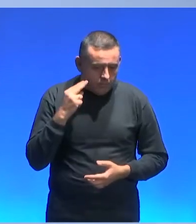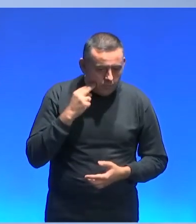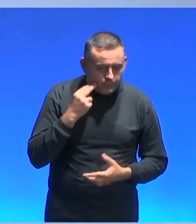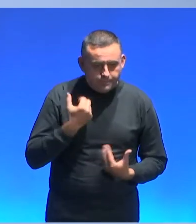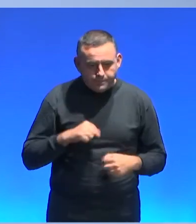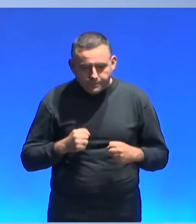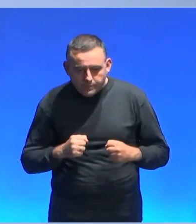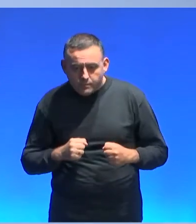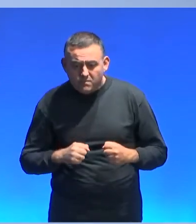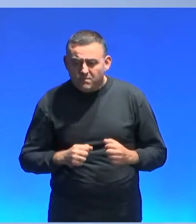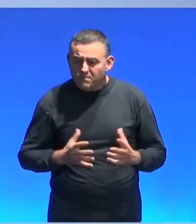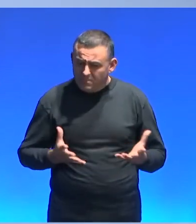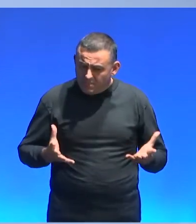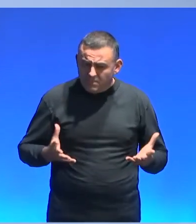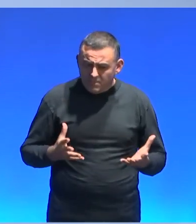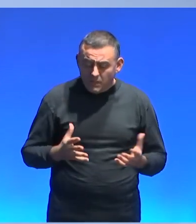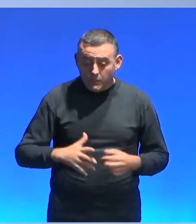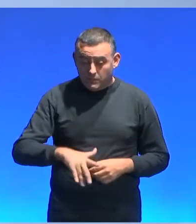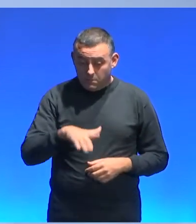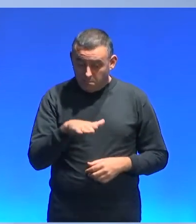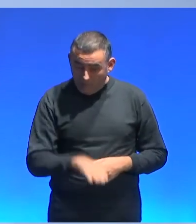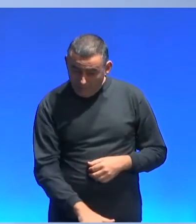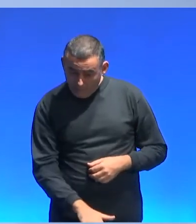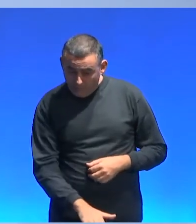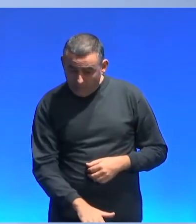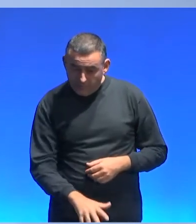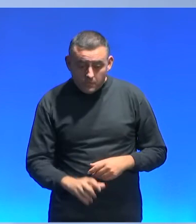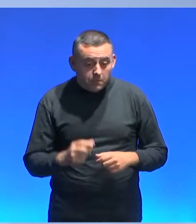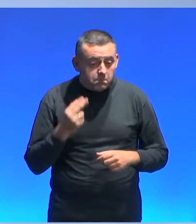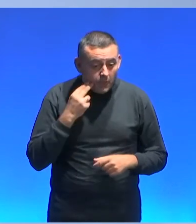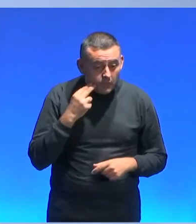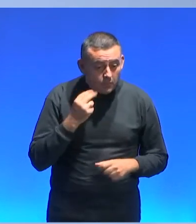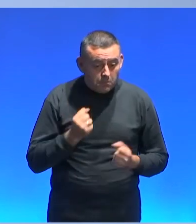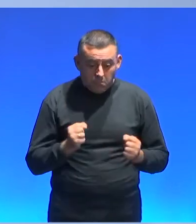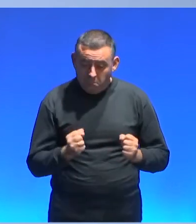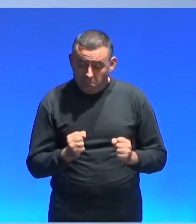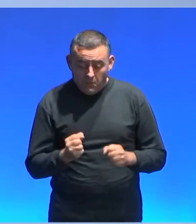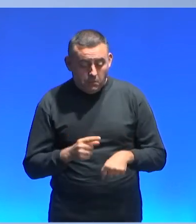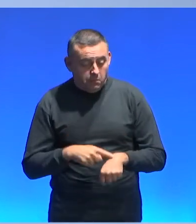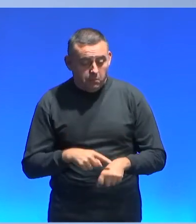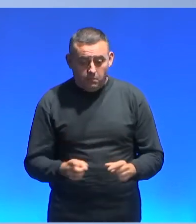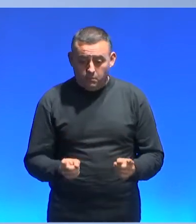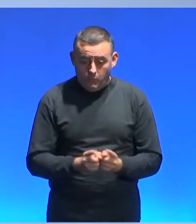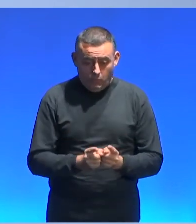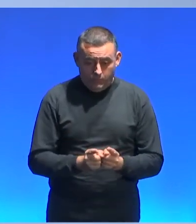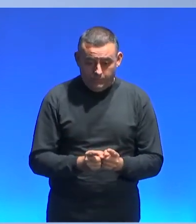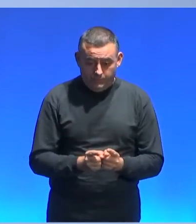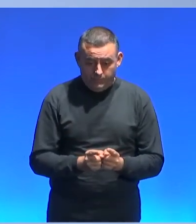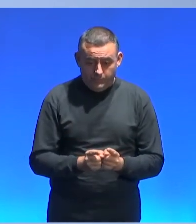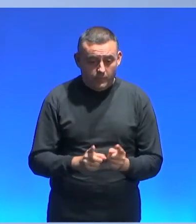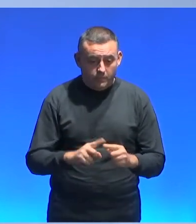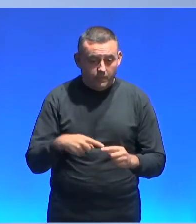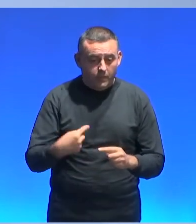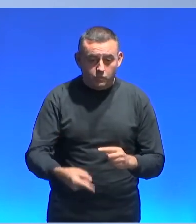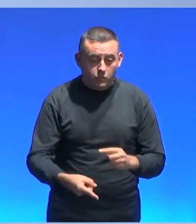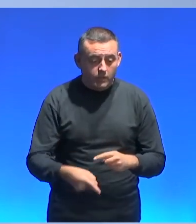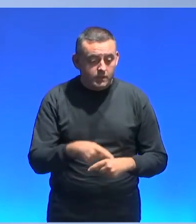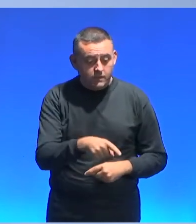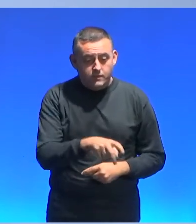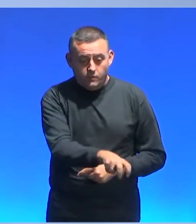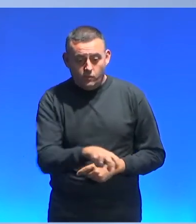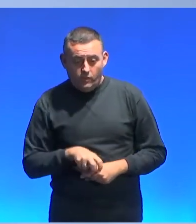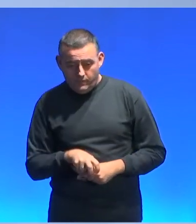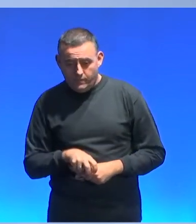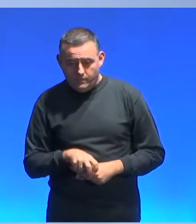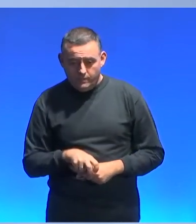será un miedo pequeño y por poco tiempo, porque nos daremos cuenta que vuelven a casa y son